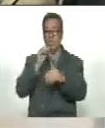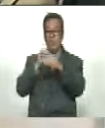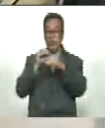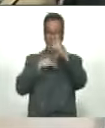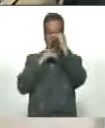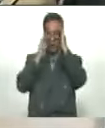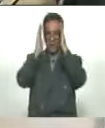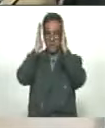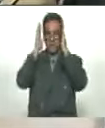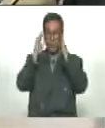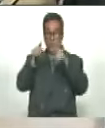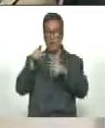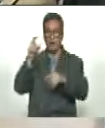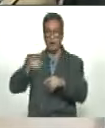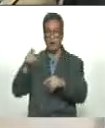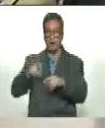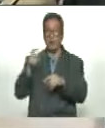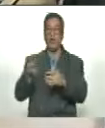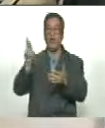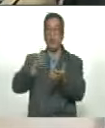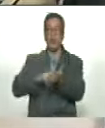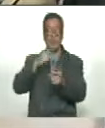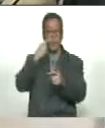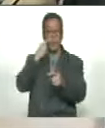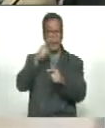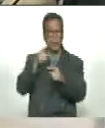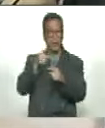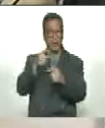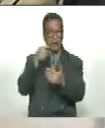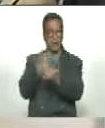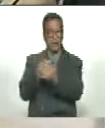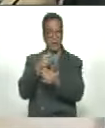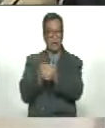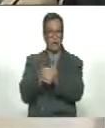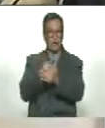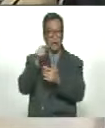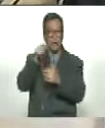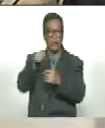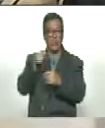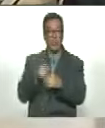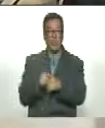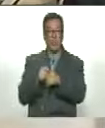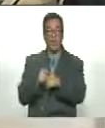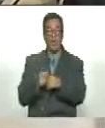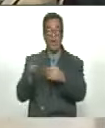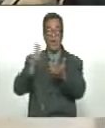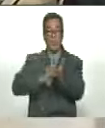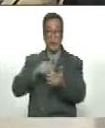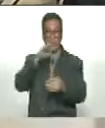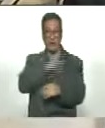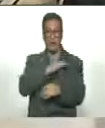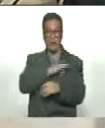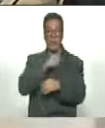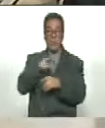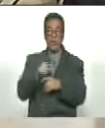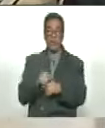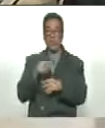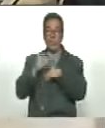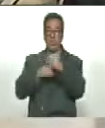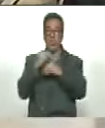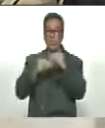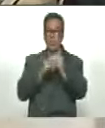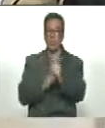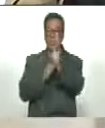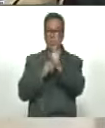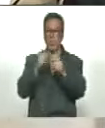la atención con la necesidad de volver a mirar hacia el salario como mecanismo de reivindicación social. Lo hago en cabeza de